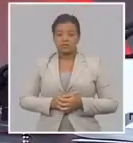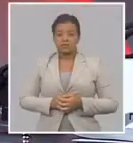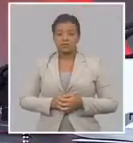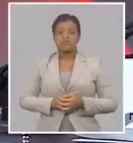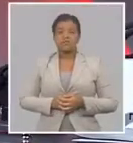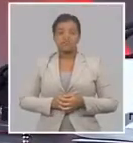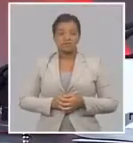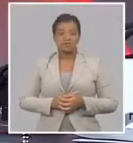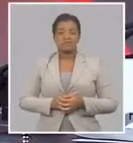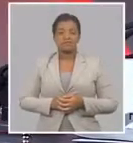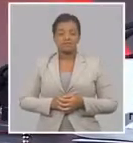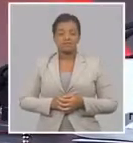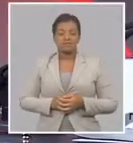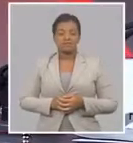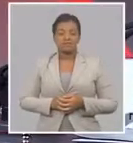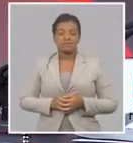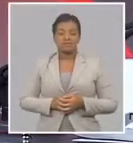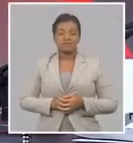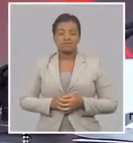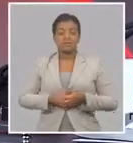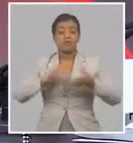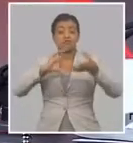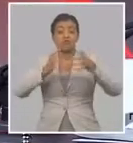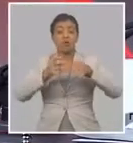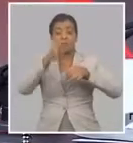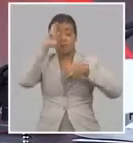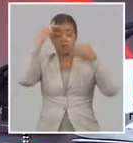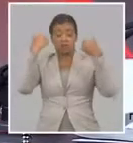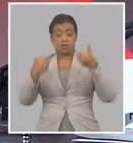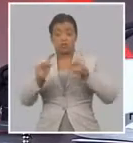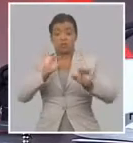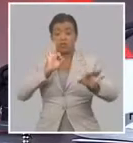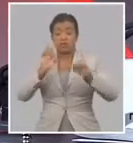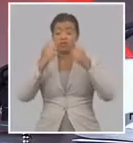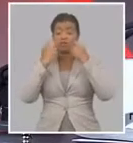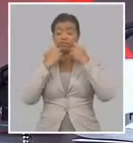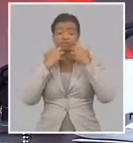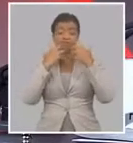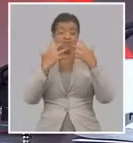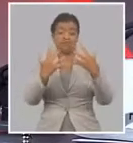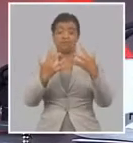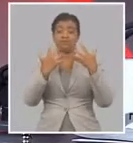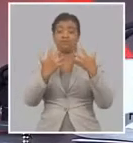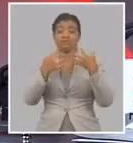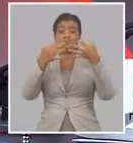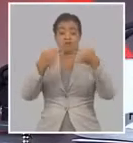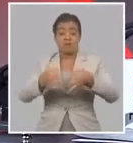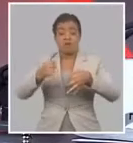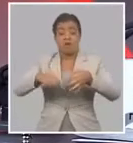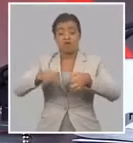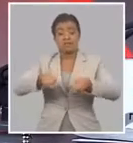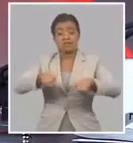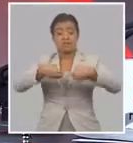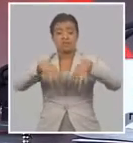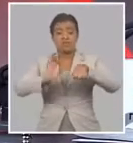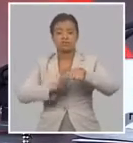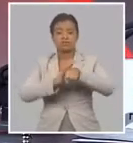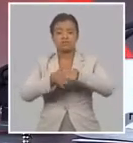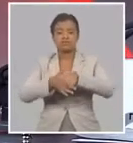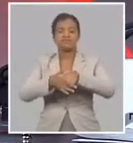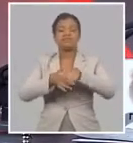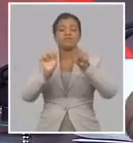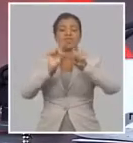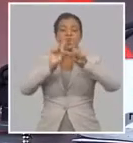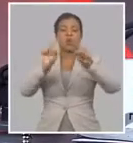bueno y las actuaciones sanitarias son imprescindibles importantísimas en medio de estas circunstancias como el país ha establecido